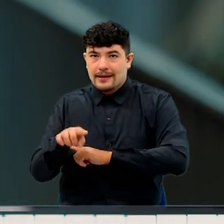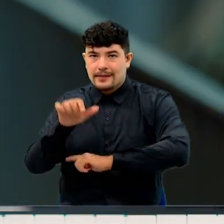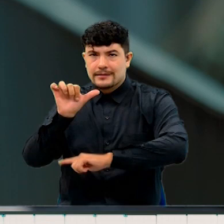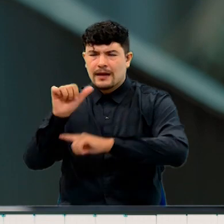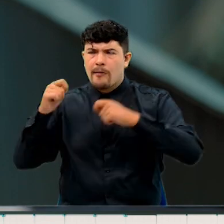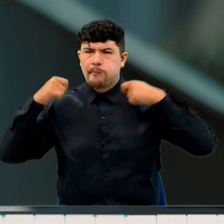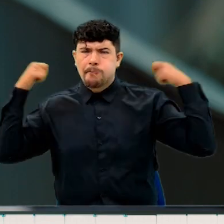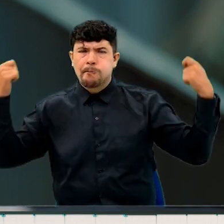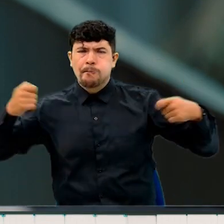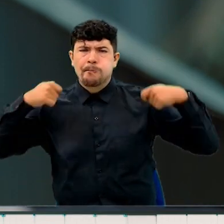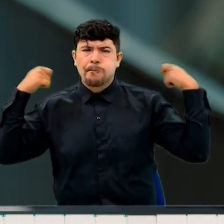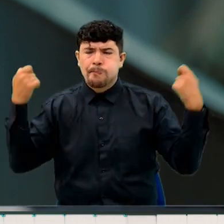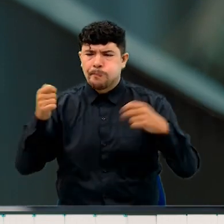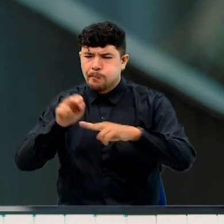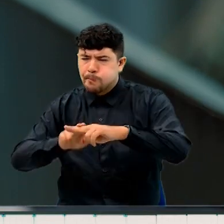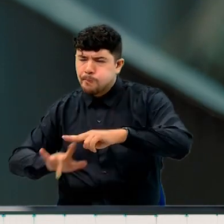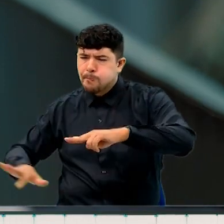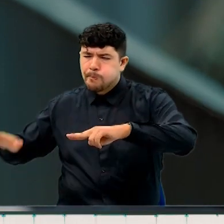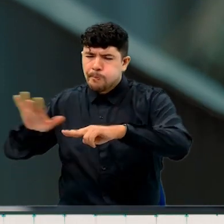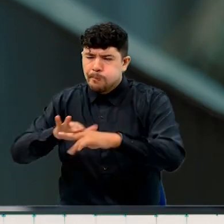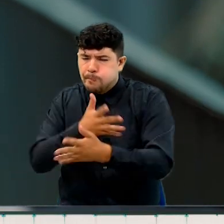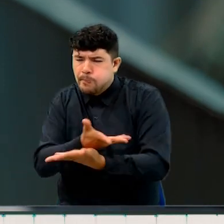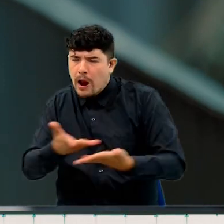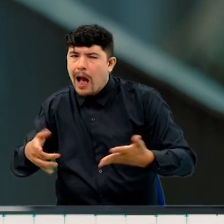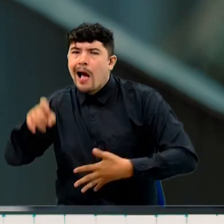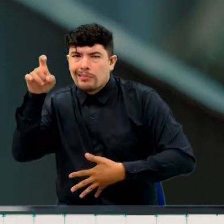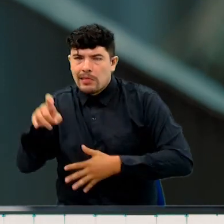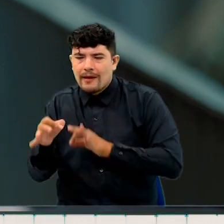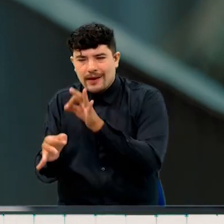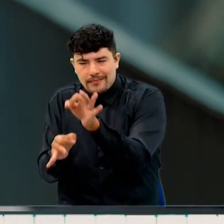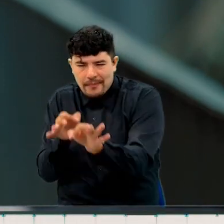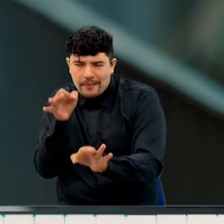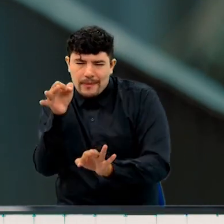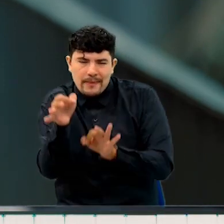Trabajamos en armonía con el ambiente y el entorno para aportar a